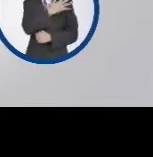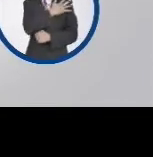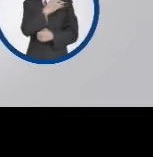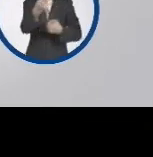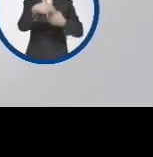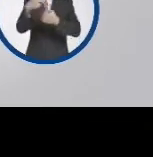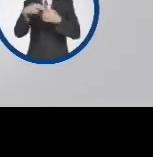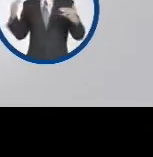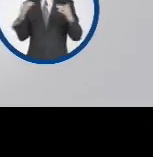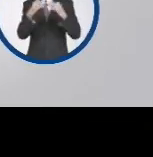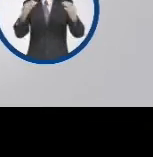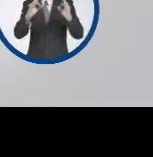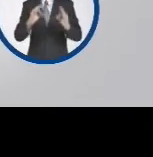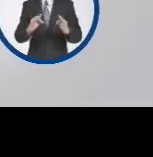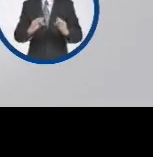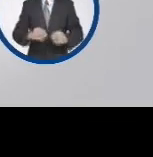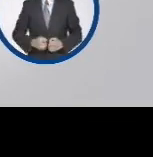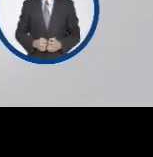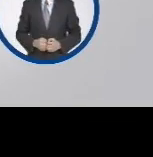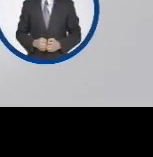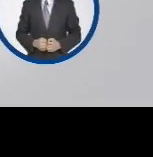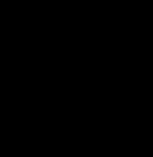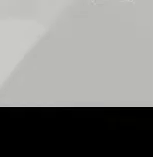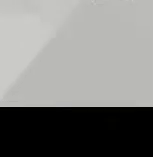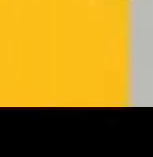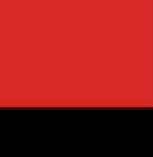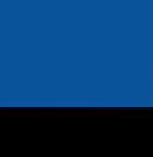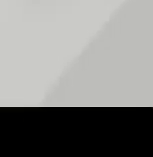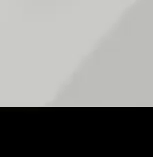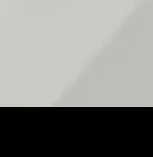2019. Confianza y participación en democracia.